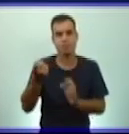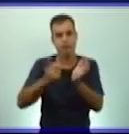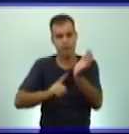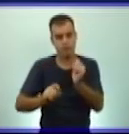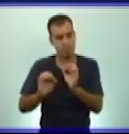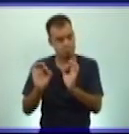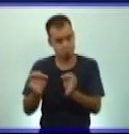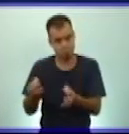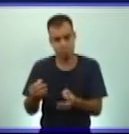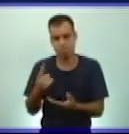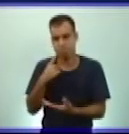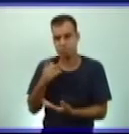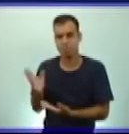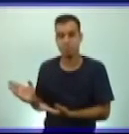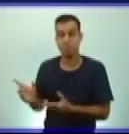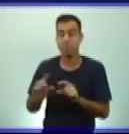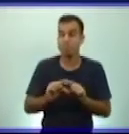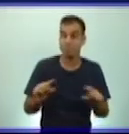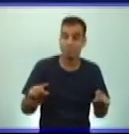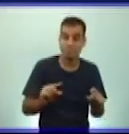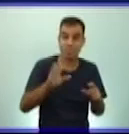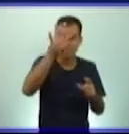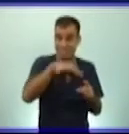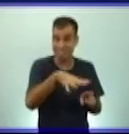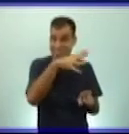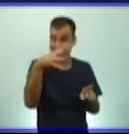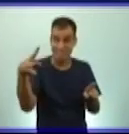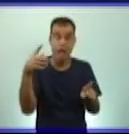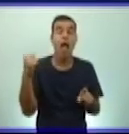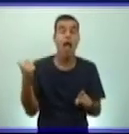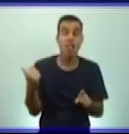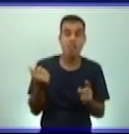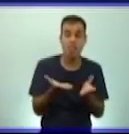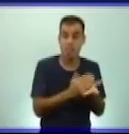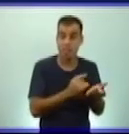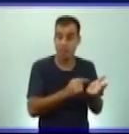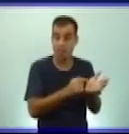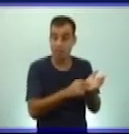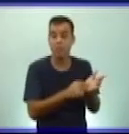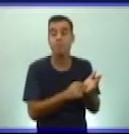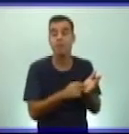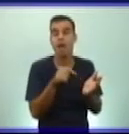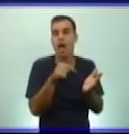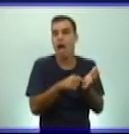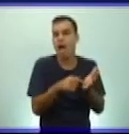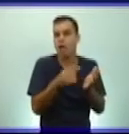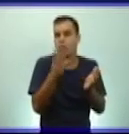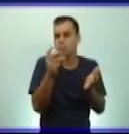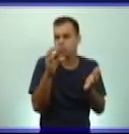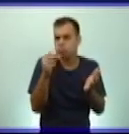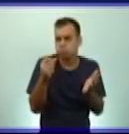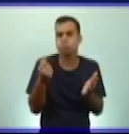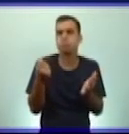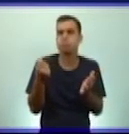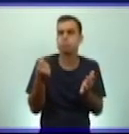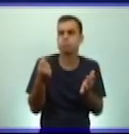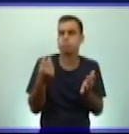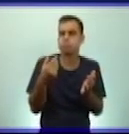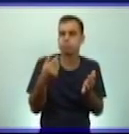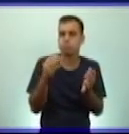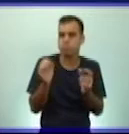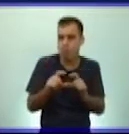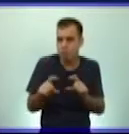esa tabla se refiere a los valores de eficiencia energética de algunos sistemas. En este